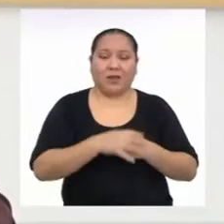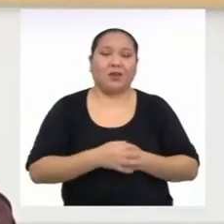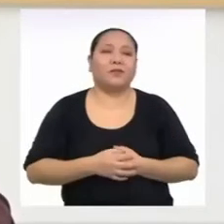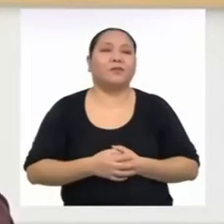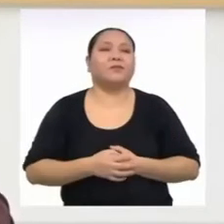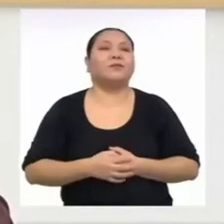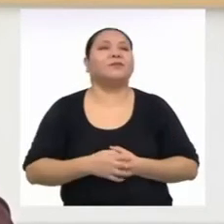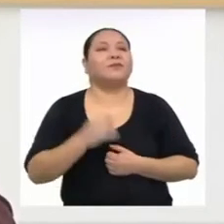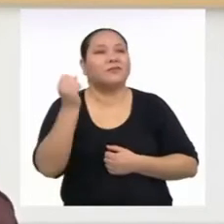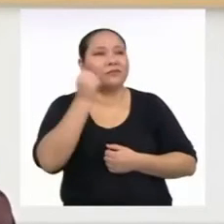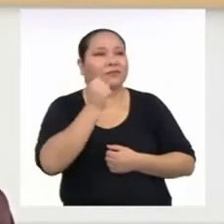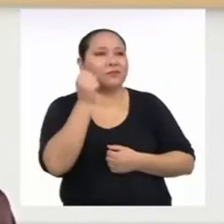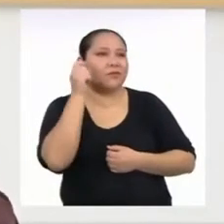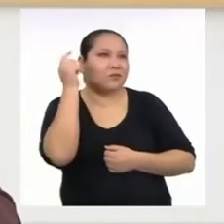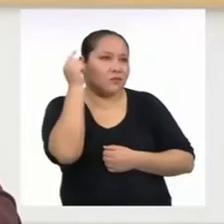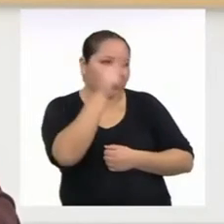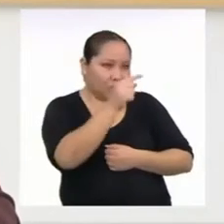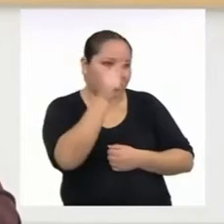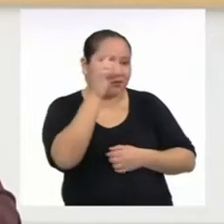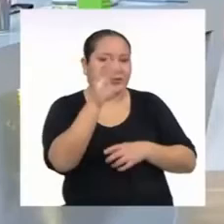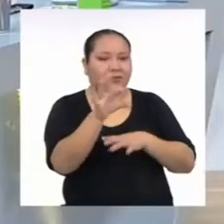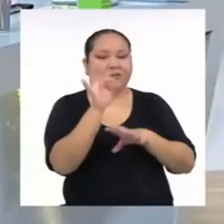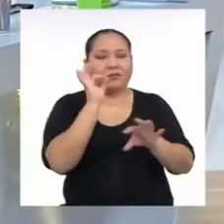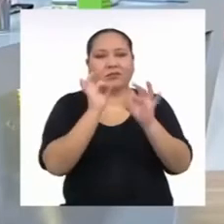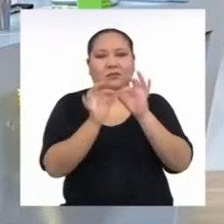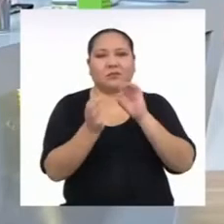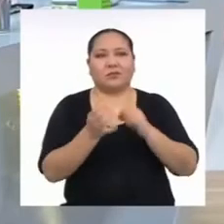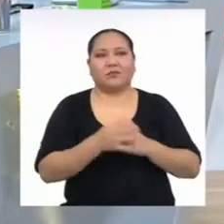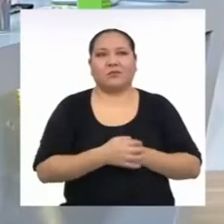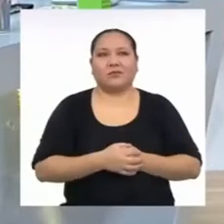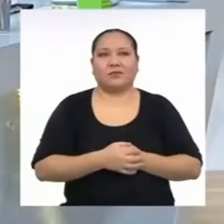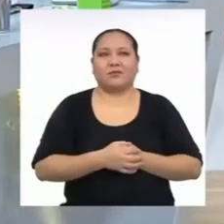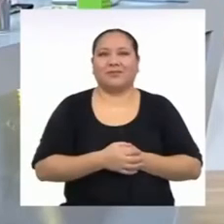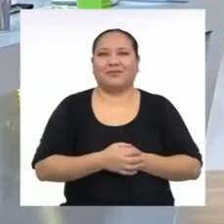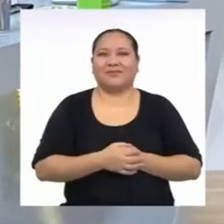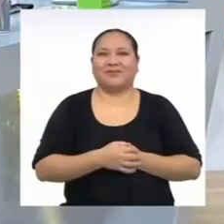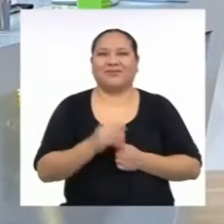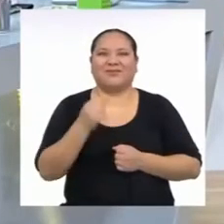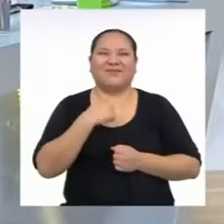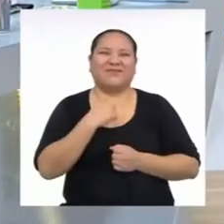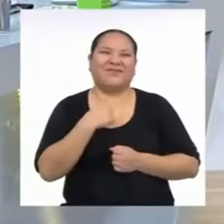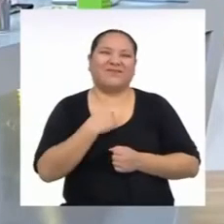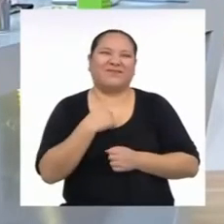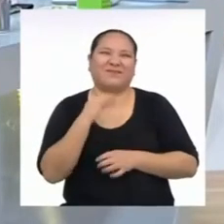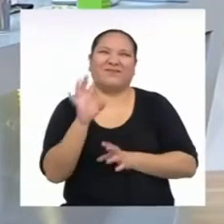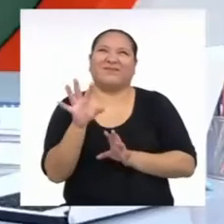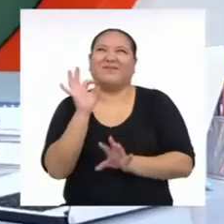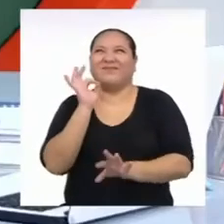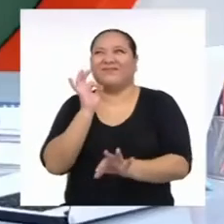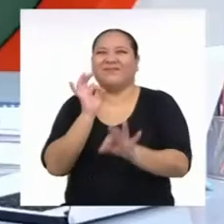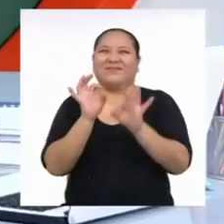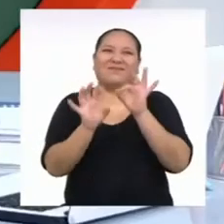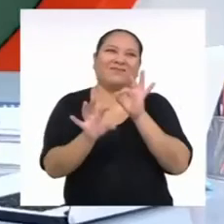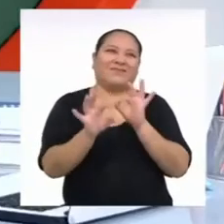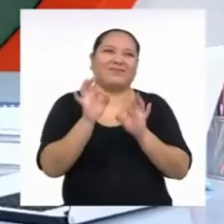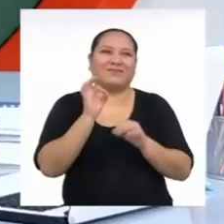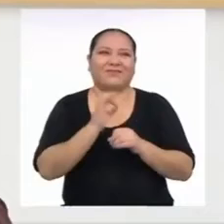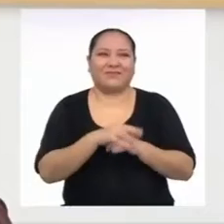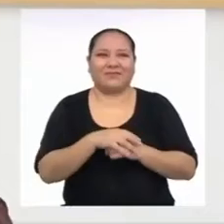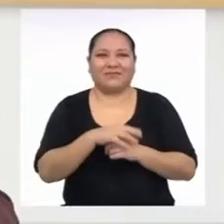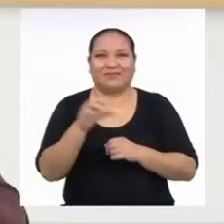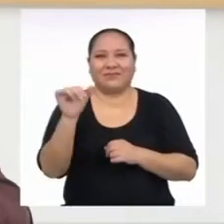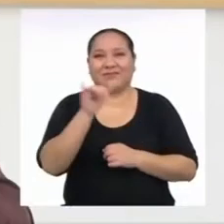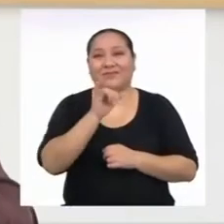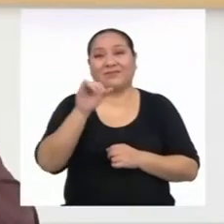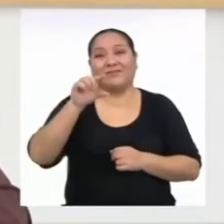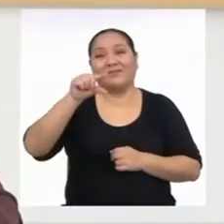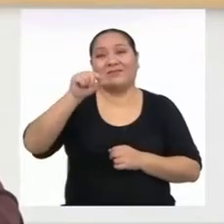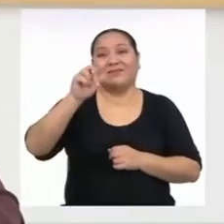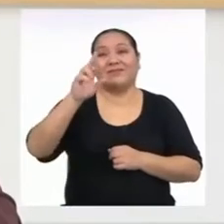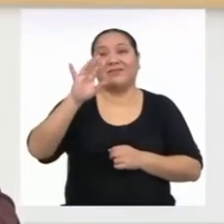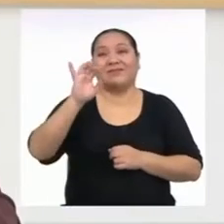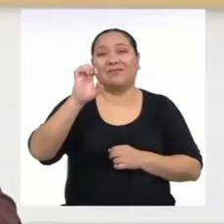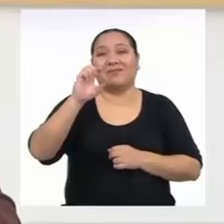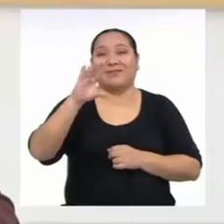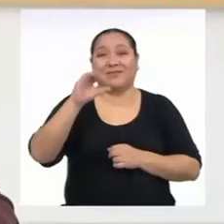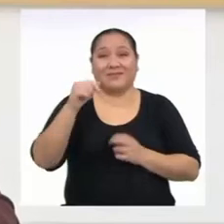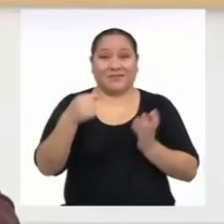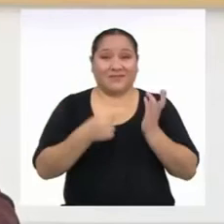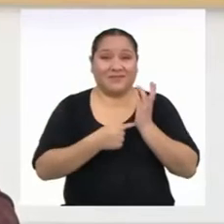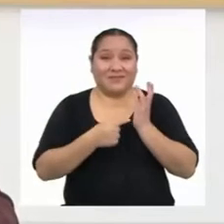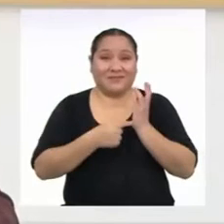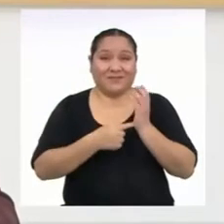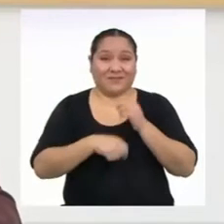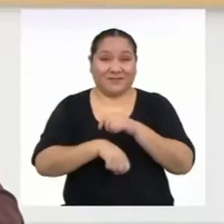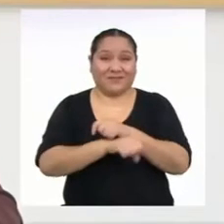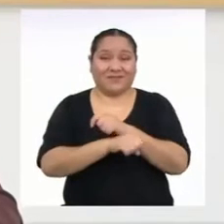es, tú lo seleccionas. ¡Soy un seleccionador! Como Gareca. Algo así, porque